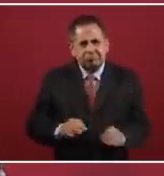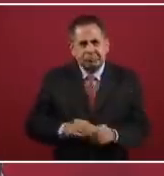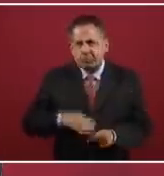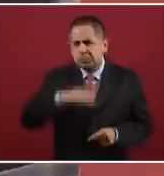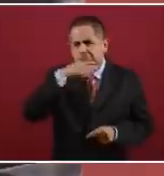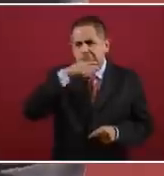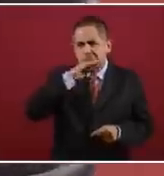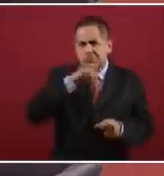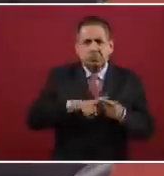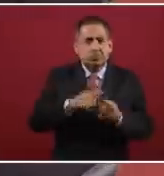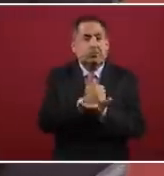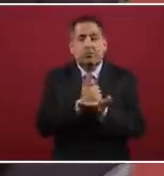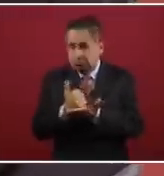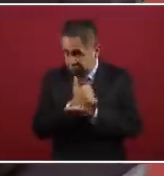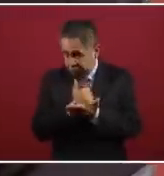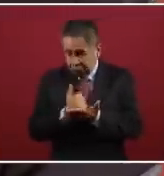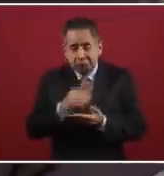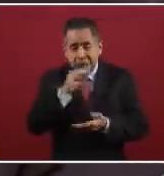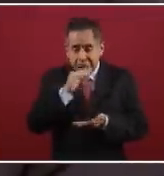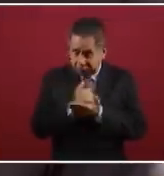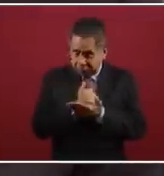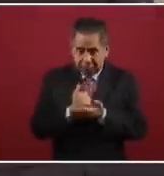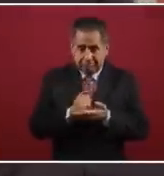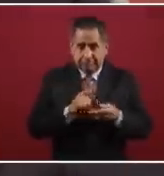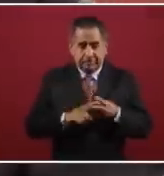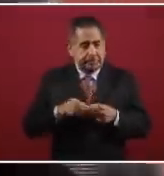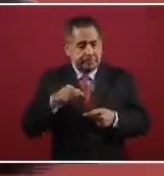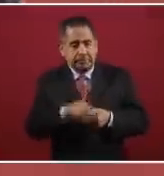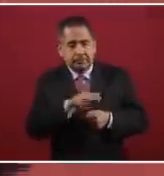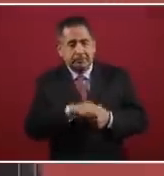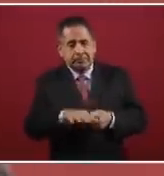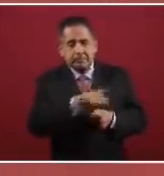maíz azul, allá en